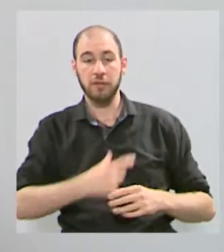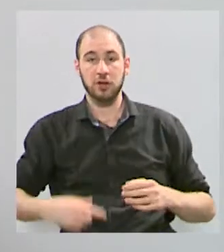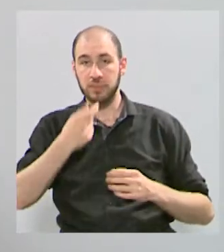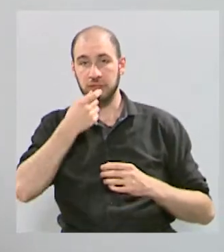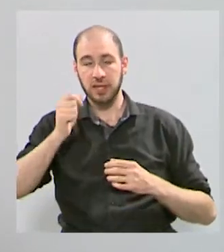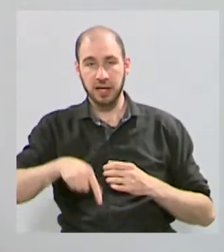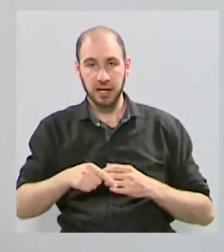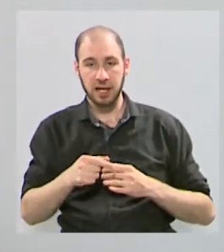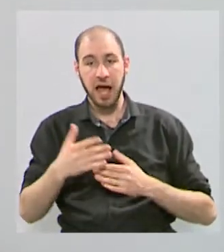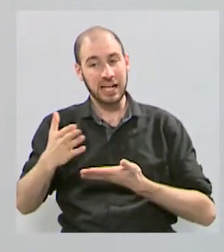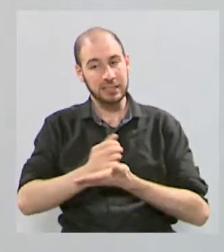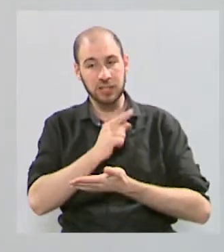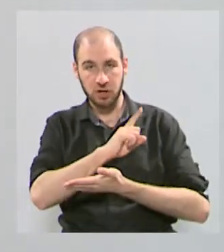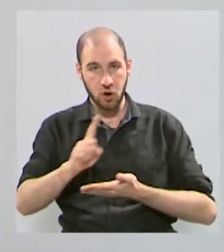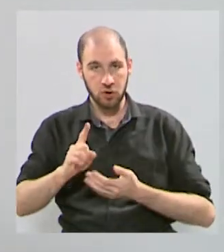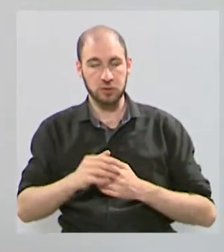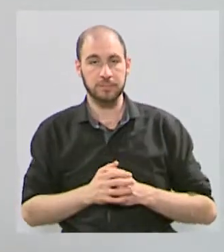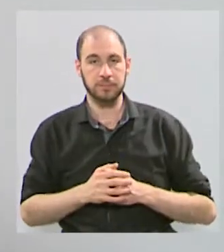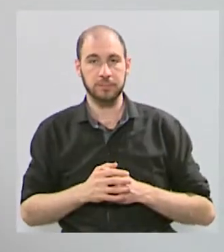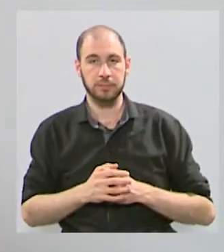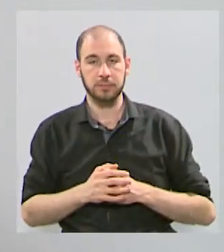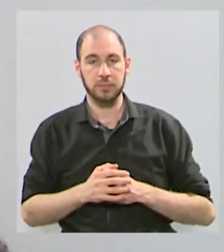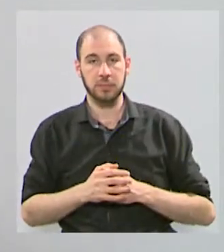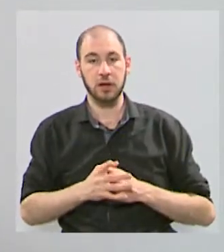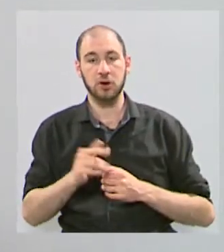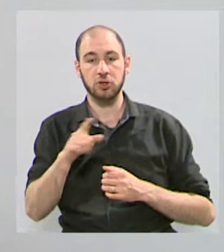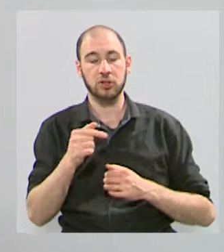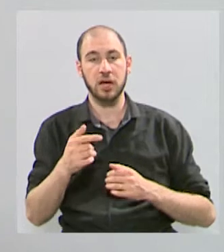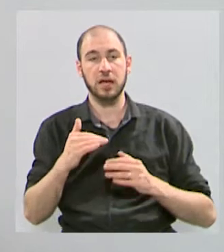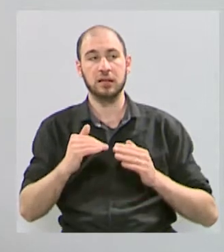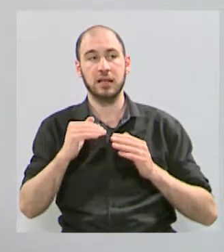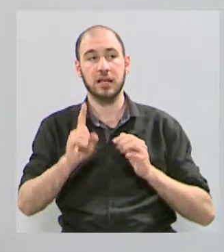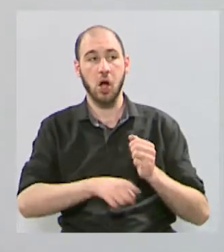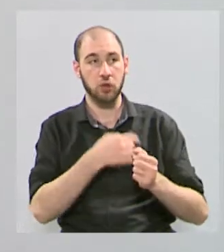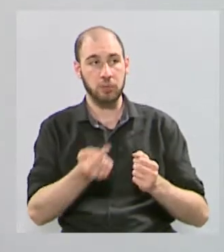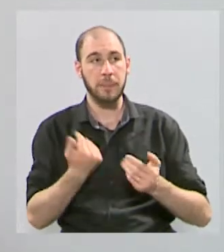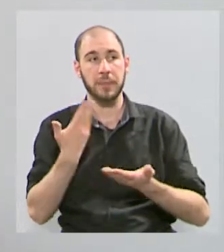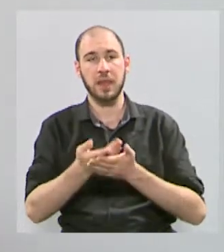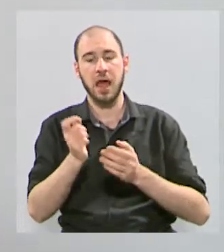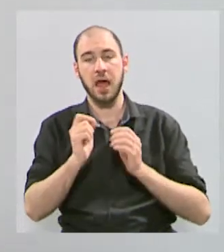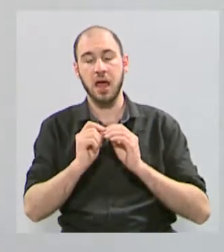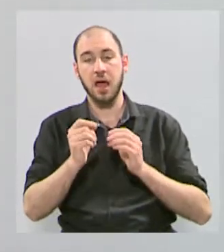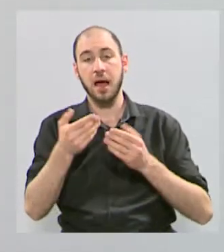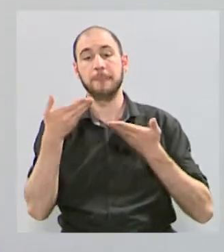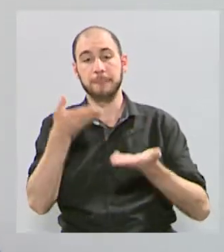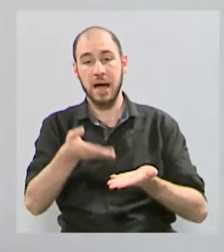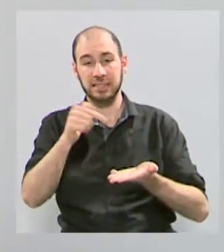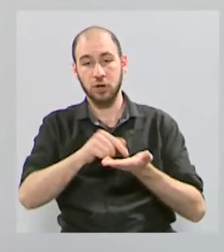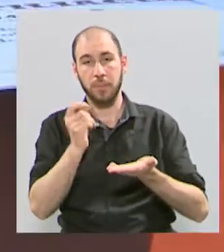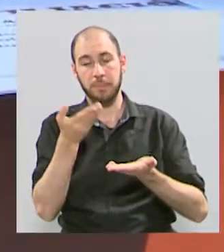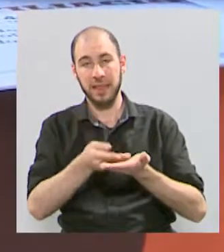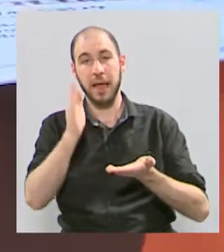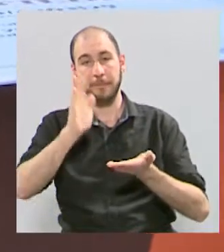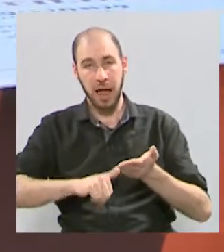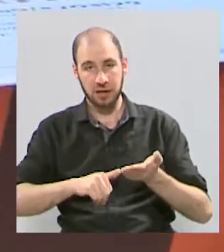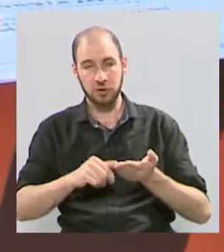provincial no cede en este hecho, obviamente vamos a ir a la estructura tradicional de pedir aumentos salariales al básico en